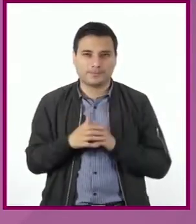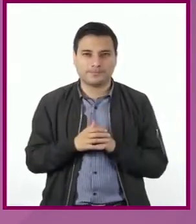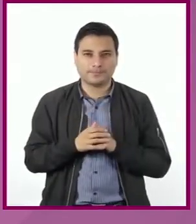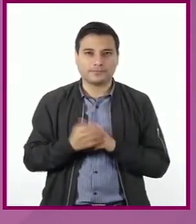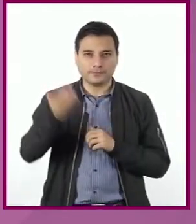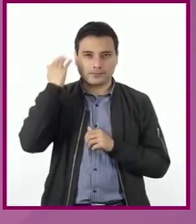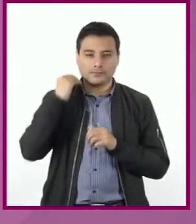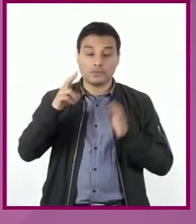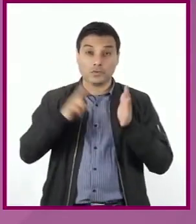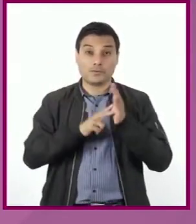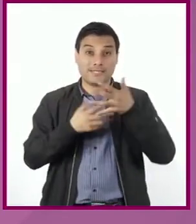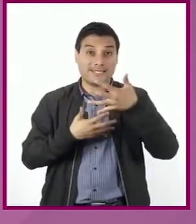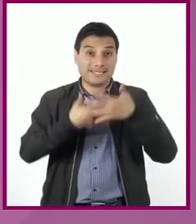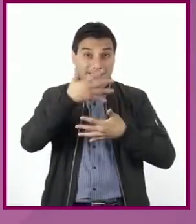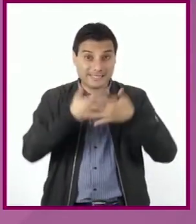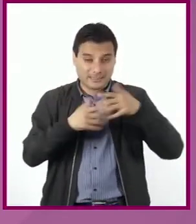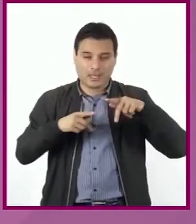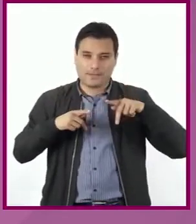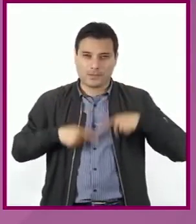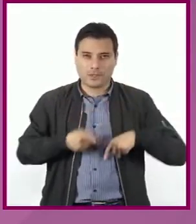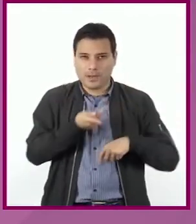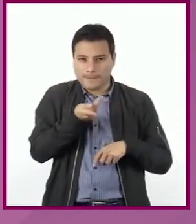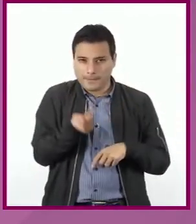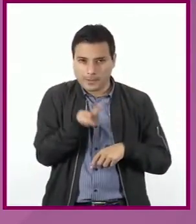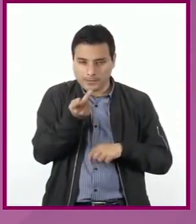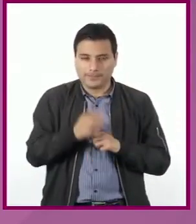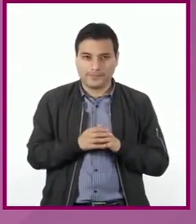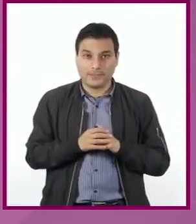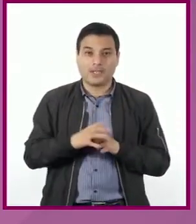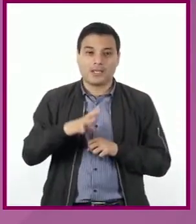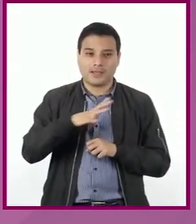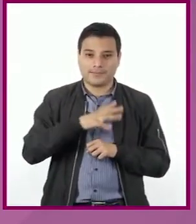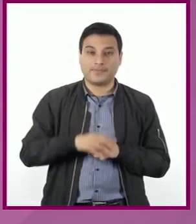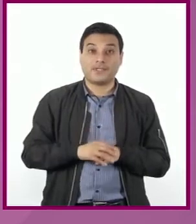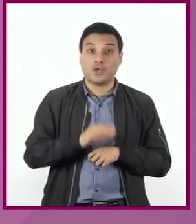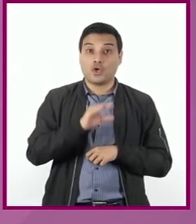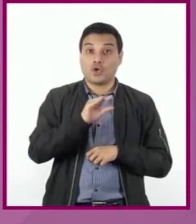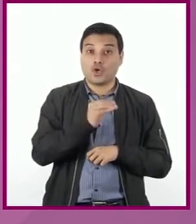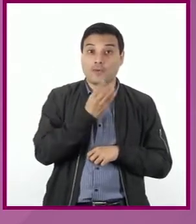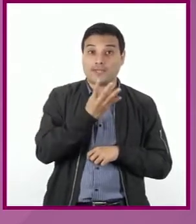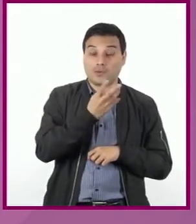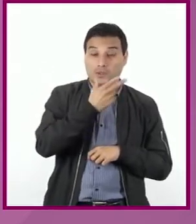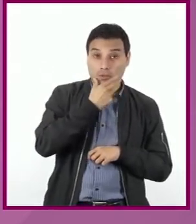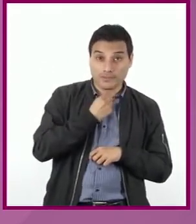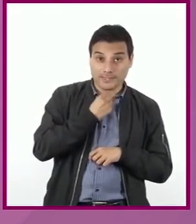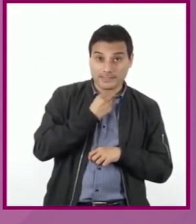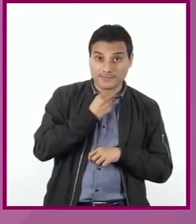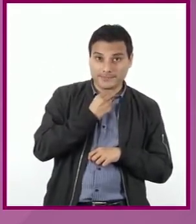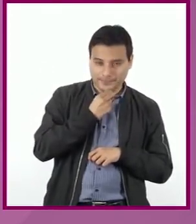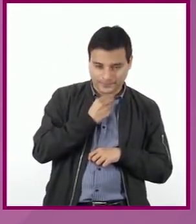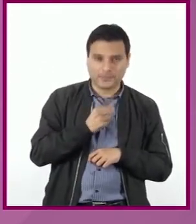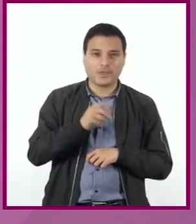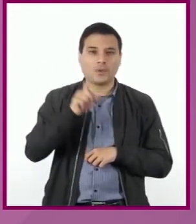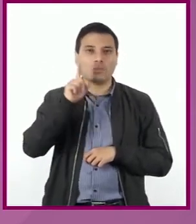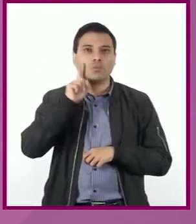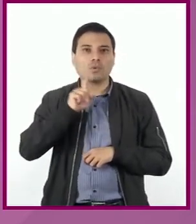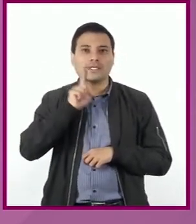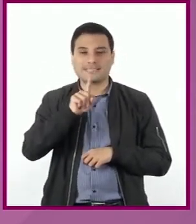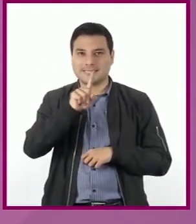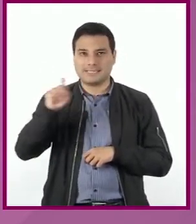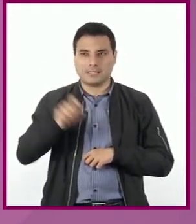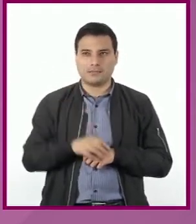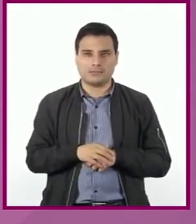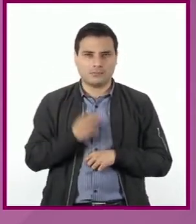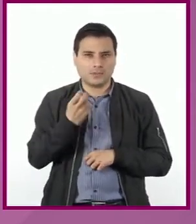de 2015 se registró que hay 94 varones por cada 100 mujeres. ¿Cómo se representan estas